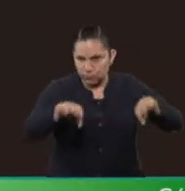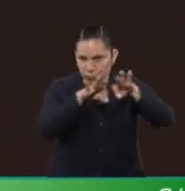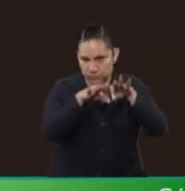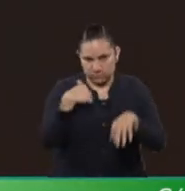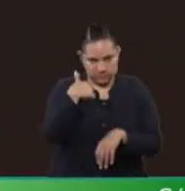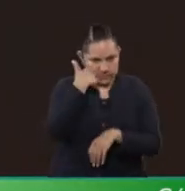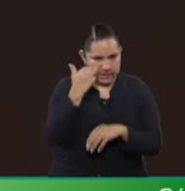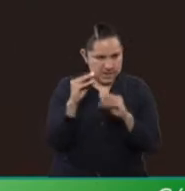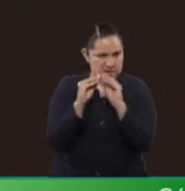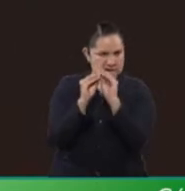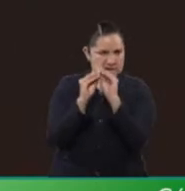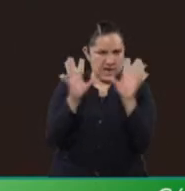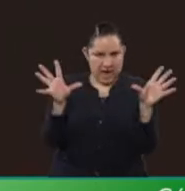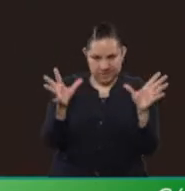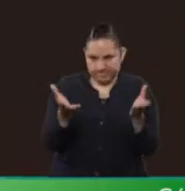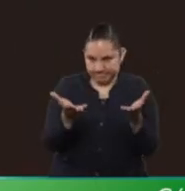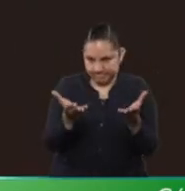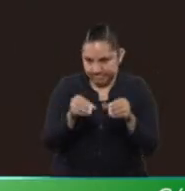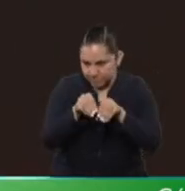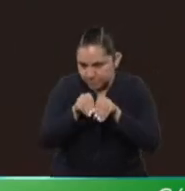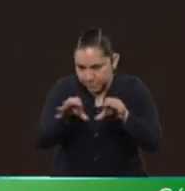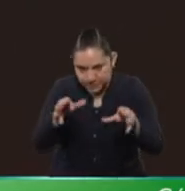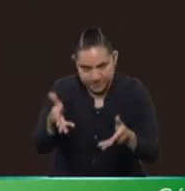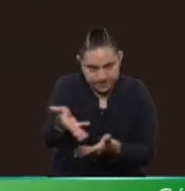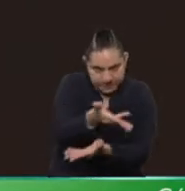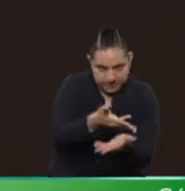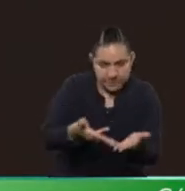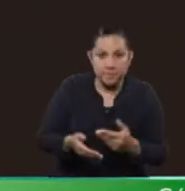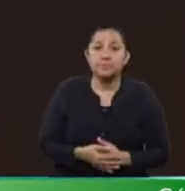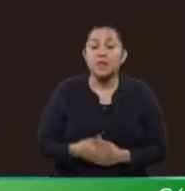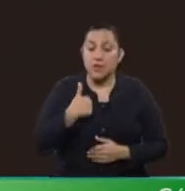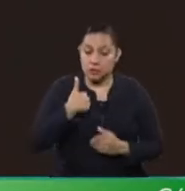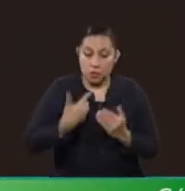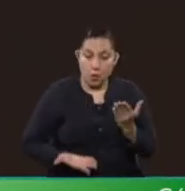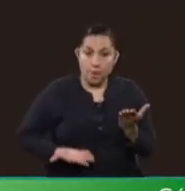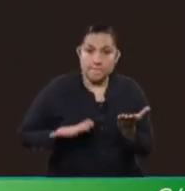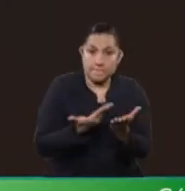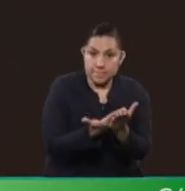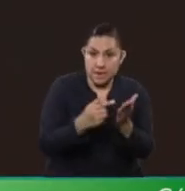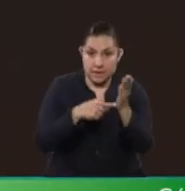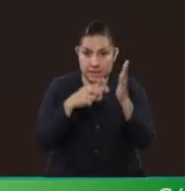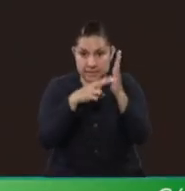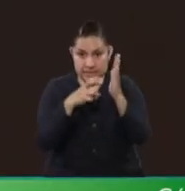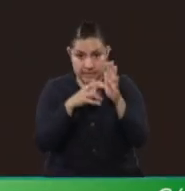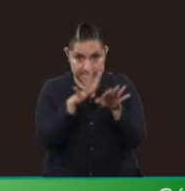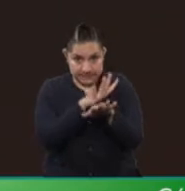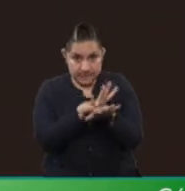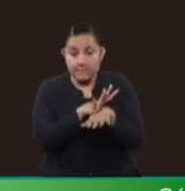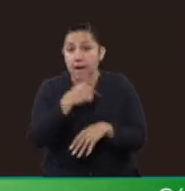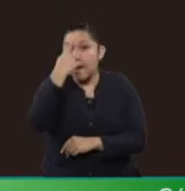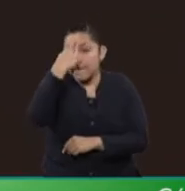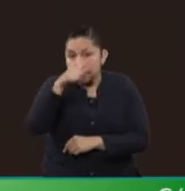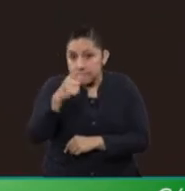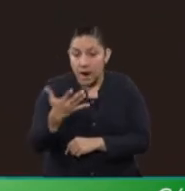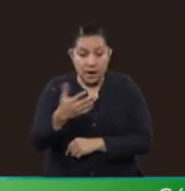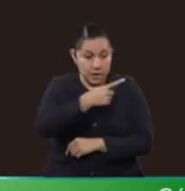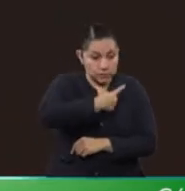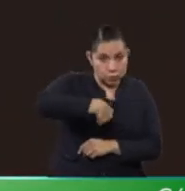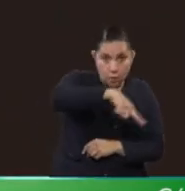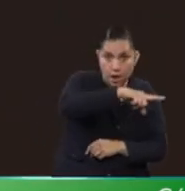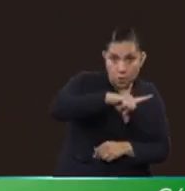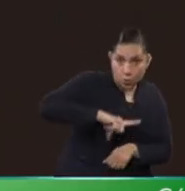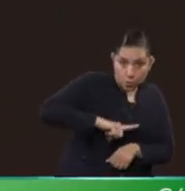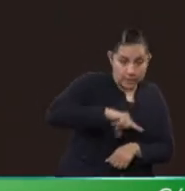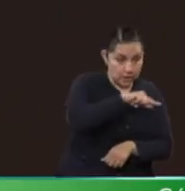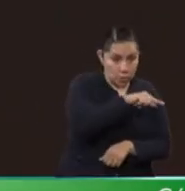presento una reserva que hace hincapi en que el gobierno garantice que los intermediarios no se